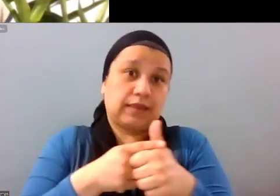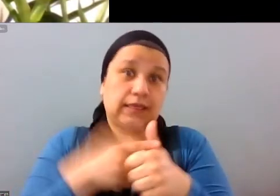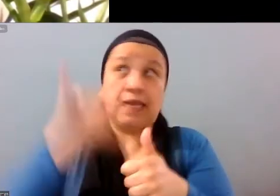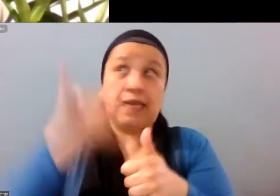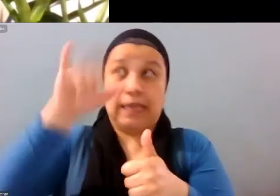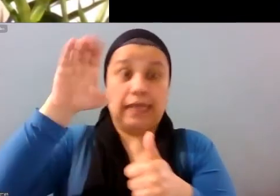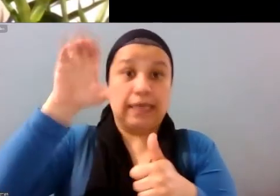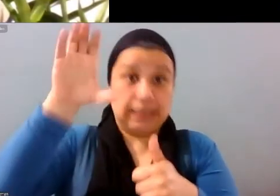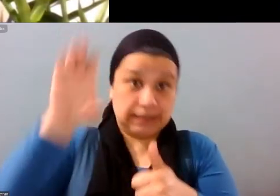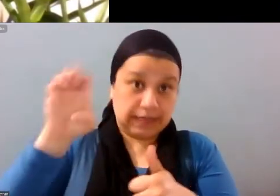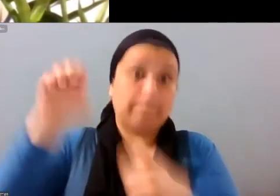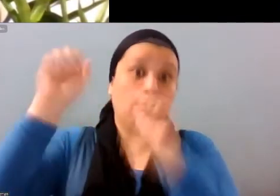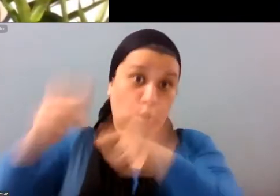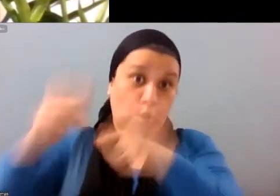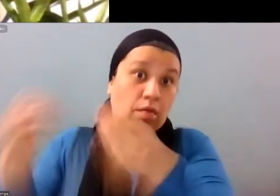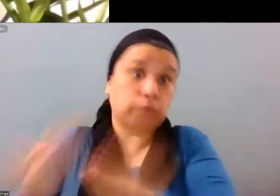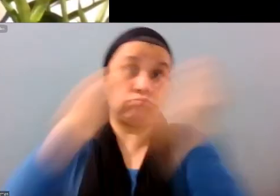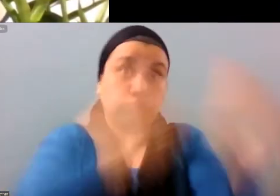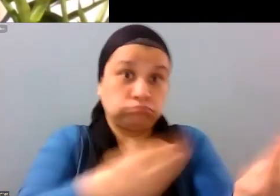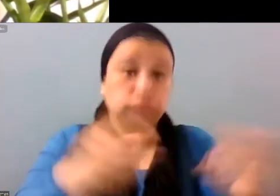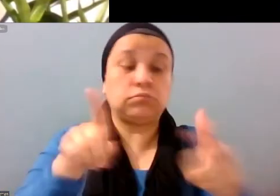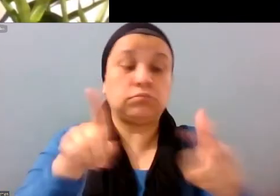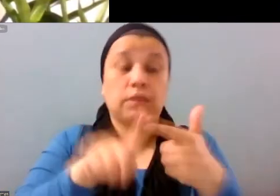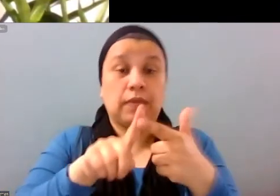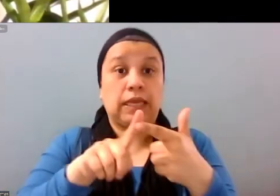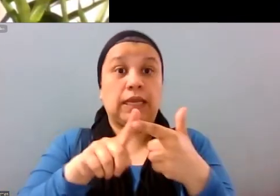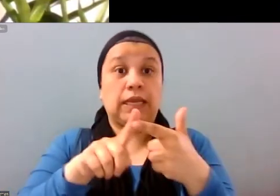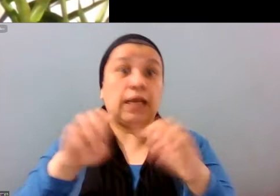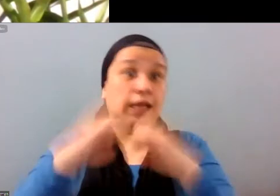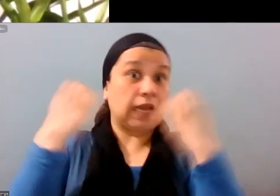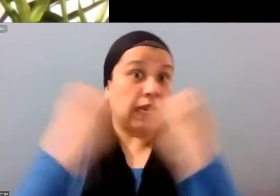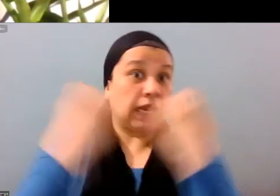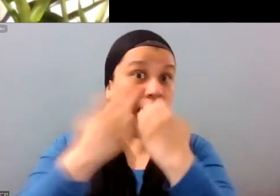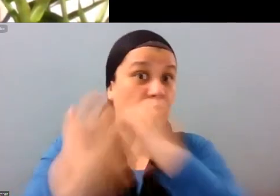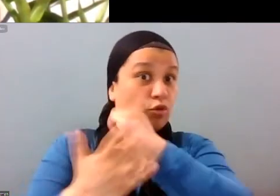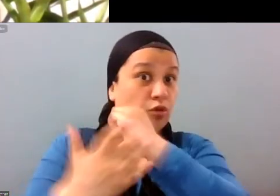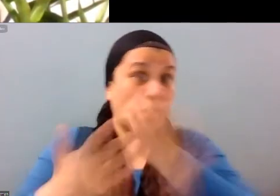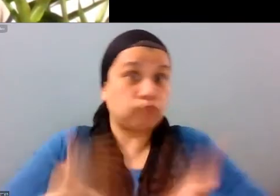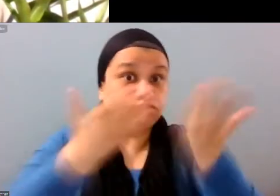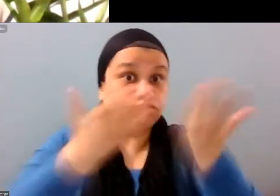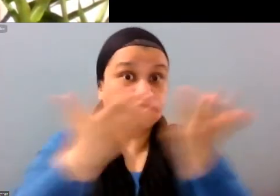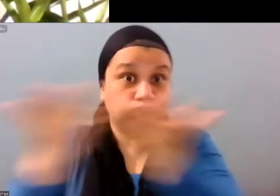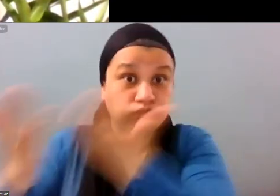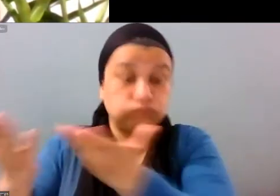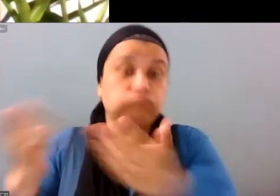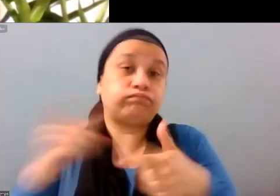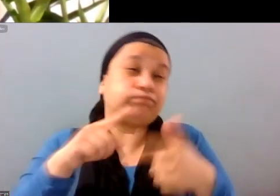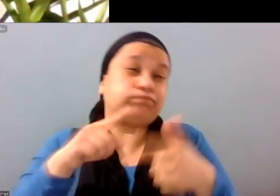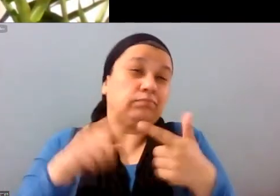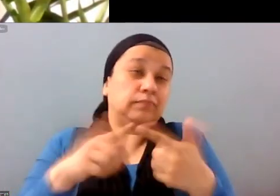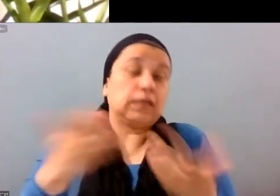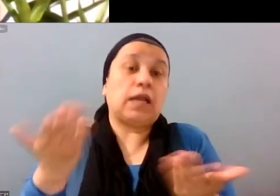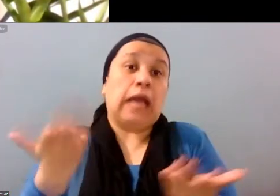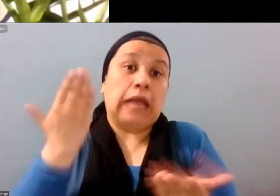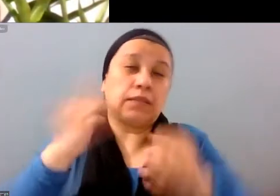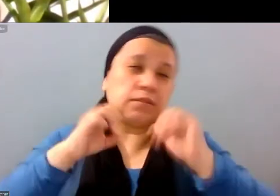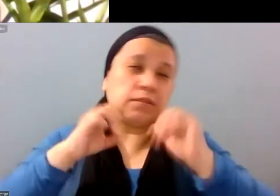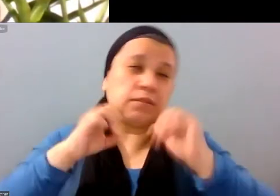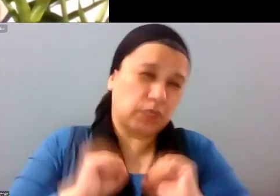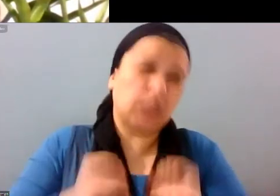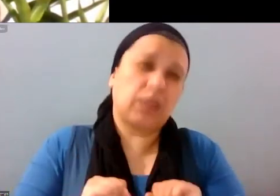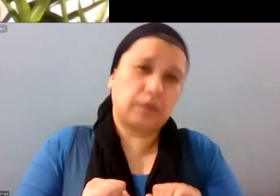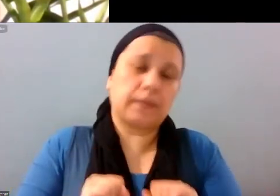como algún apoyo con los equipos tecnológicos pueda facilitarse lo antes posible pues